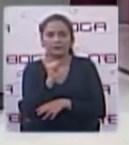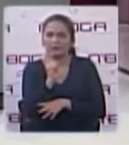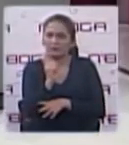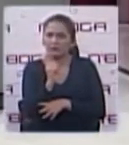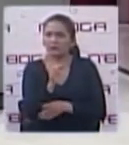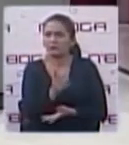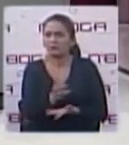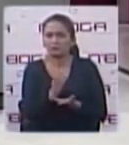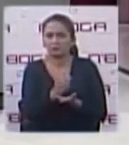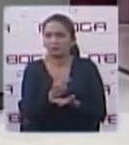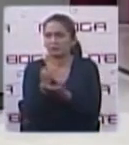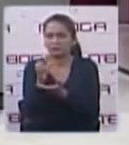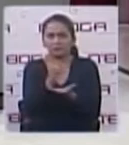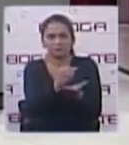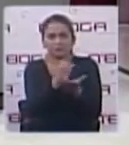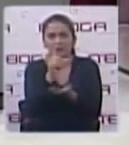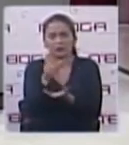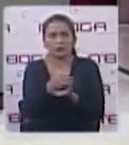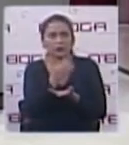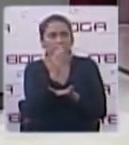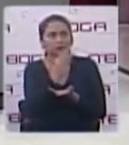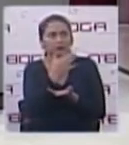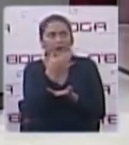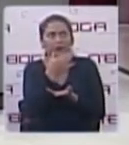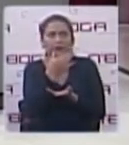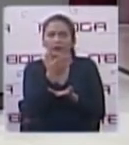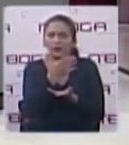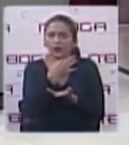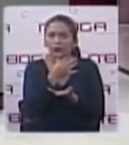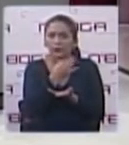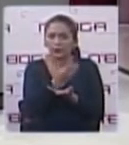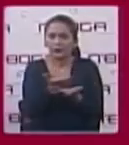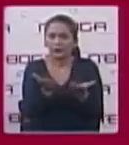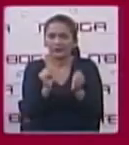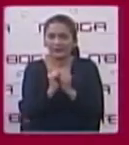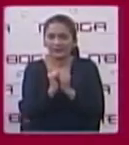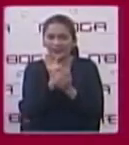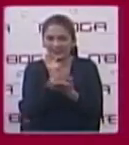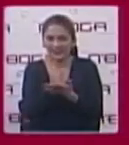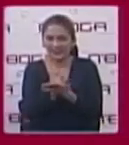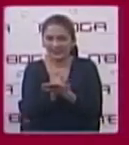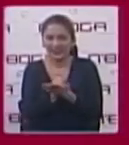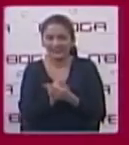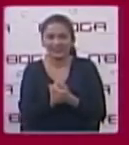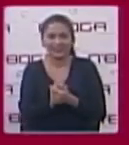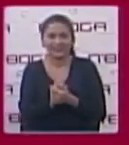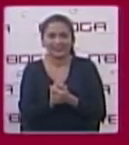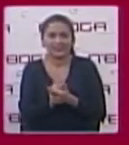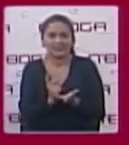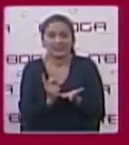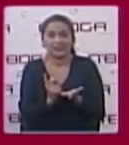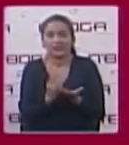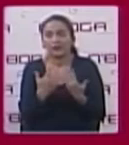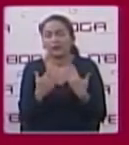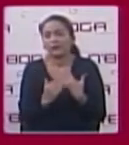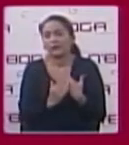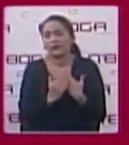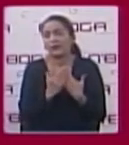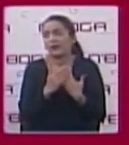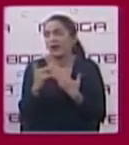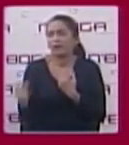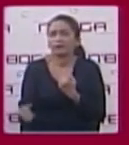le gustaba y las cosas se fueron dando de a poquito. Es como cuando el universo entero está a tu favor, entonces conspira. Sientes